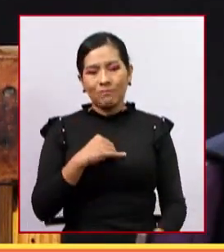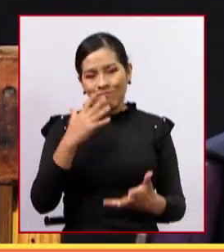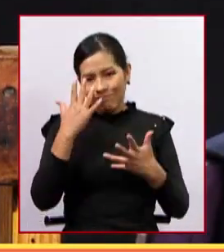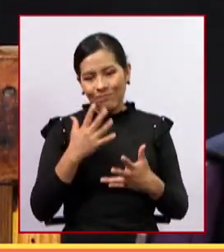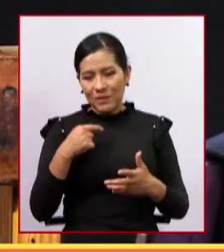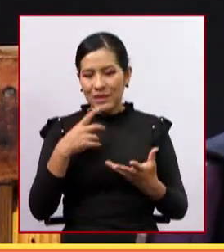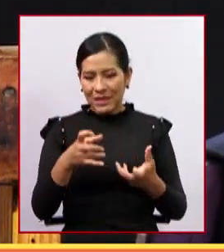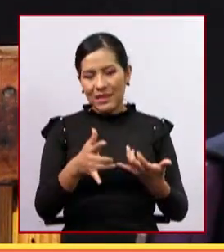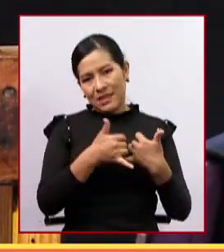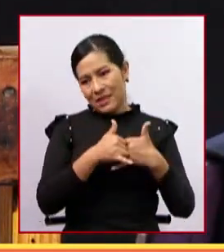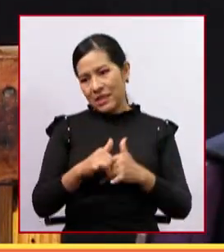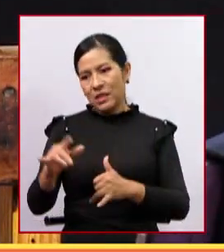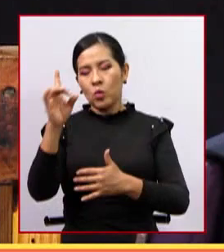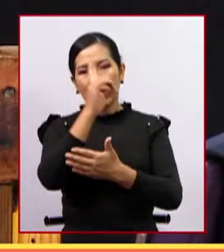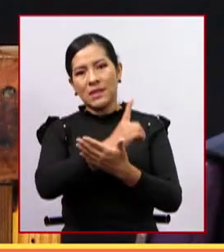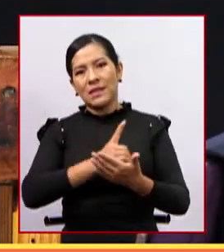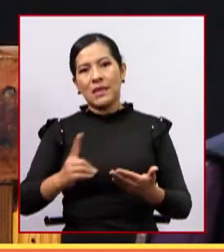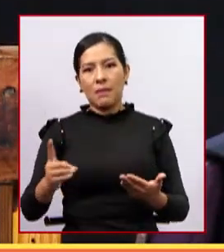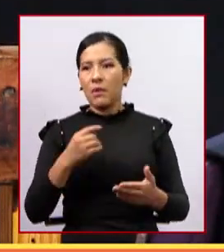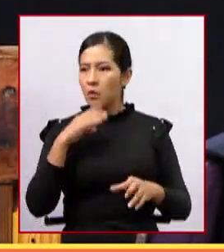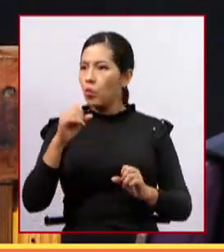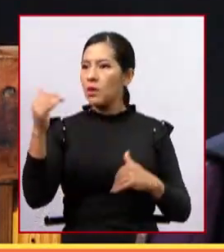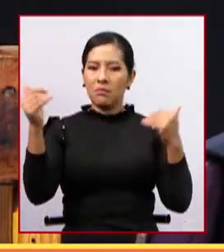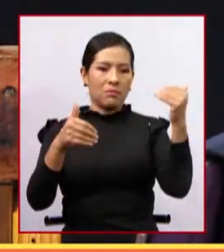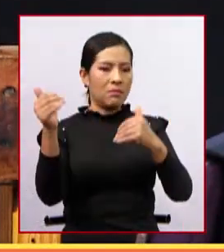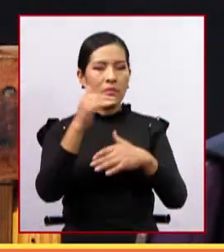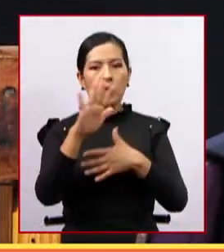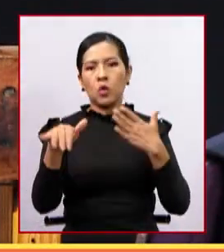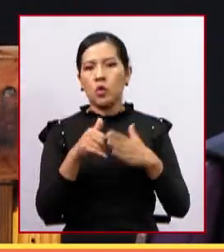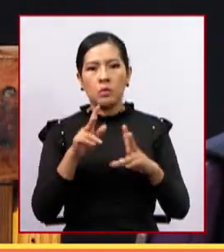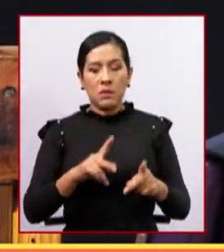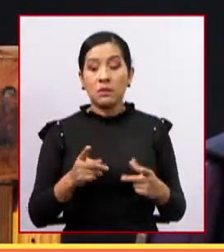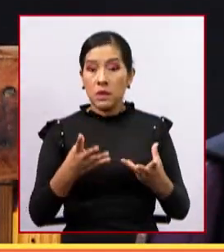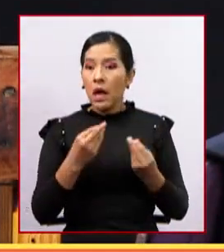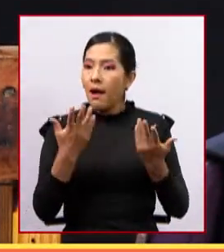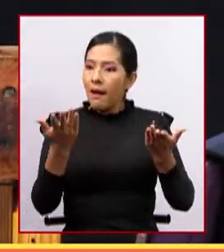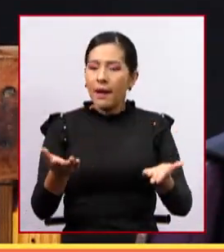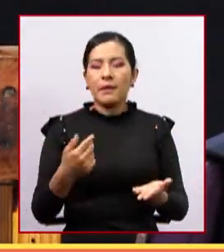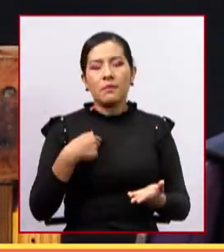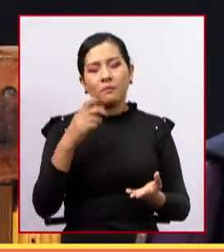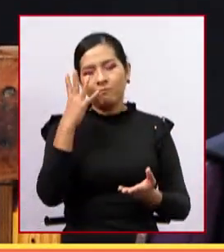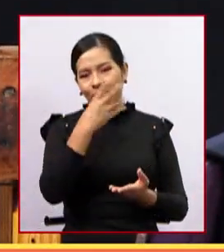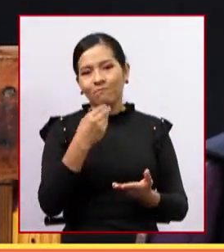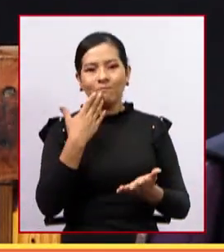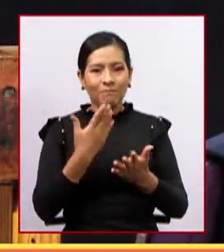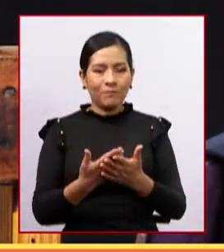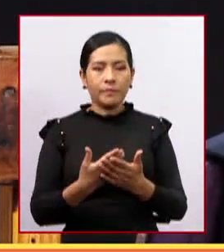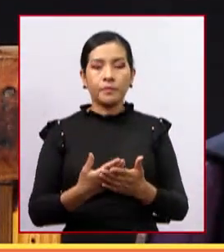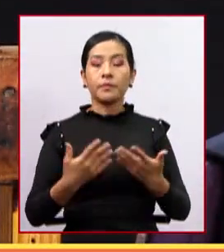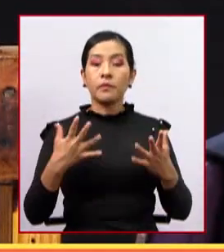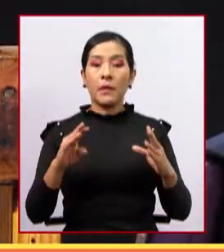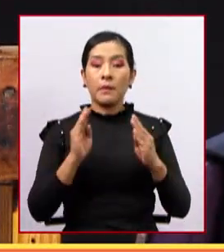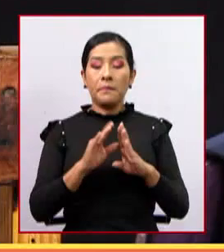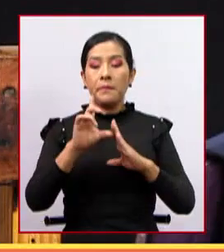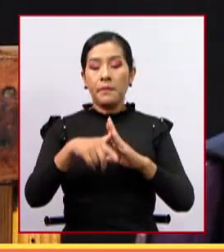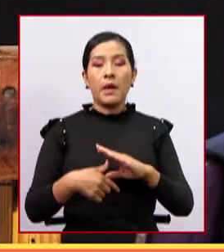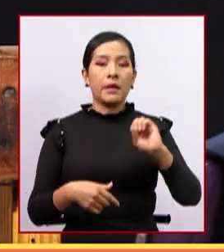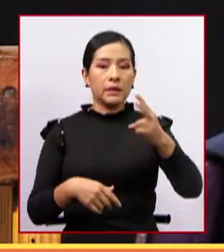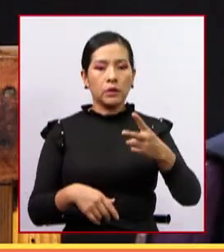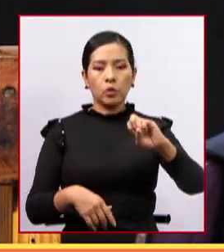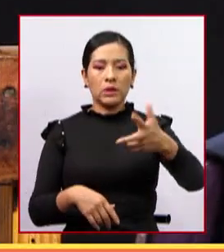una semana, porque realmente daría. Y eso es lindo. Y también ya desde el segundo o tercer